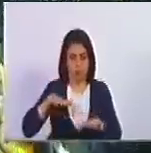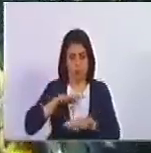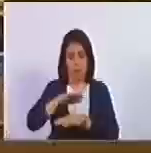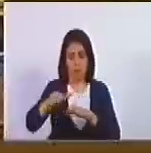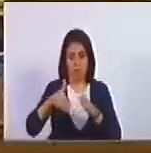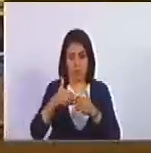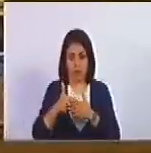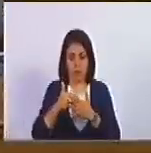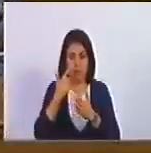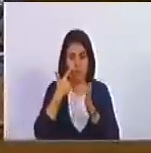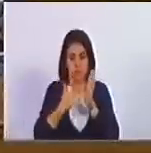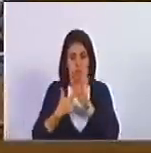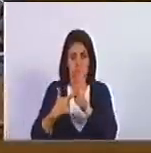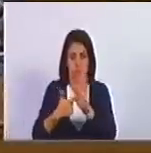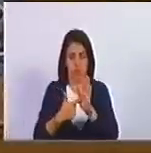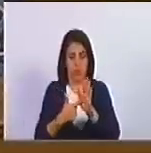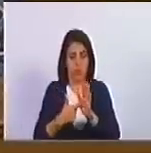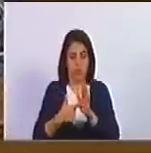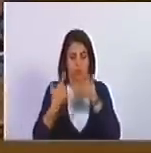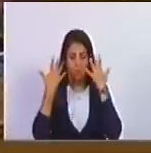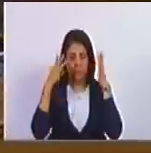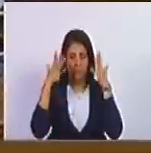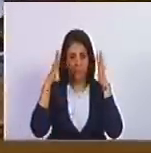calificada evidente.